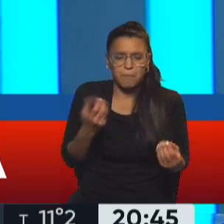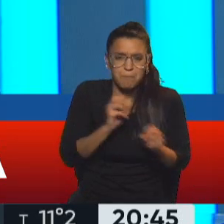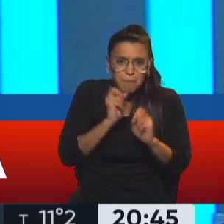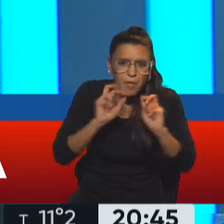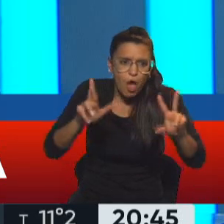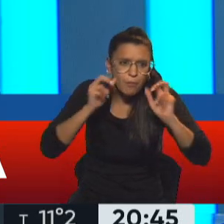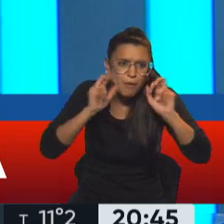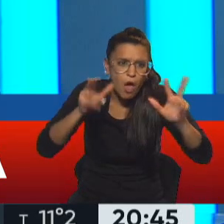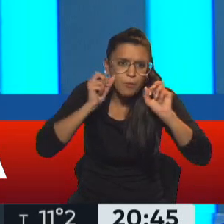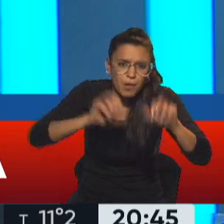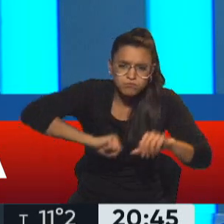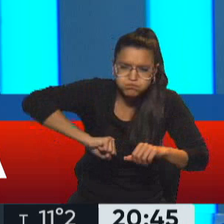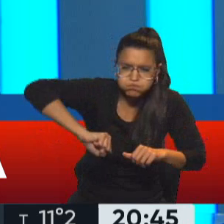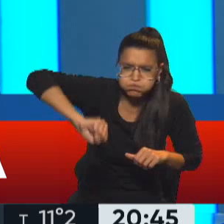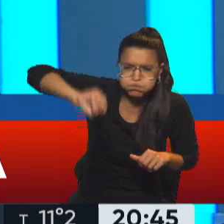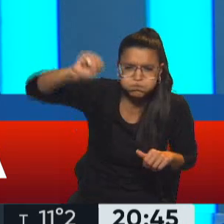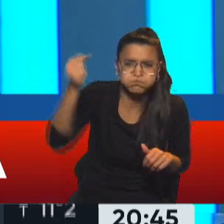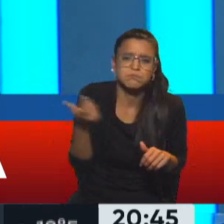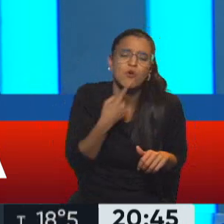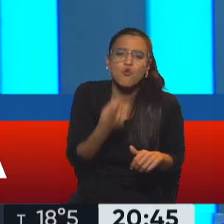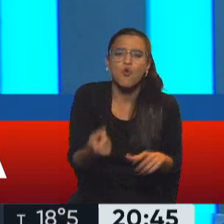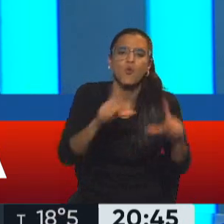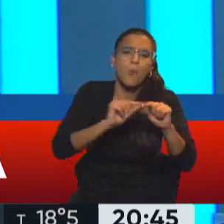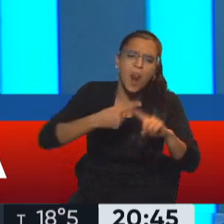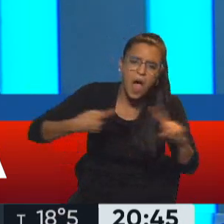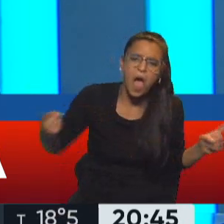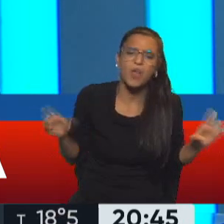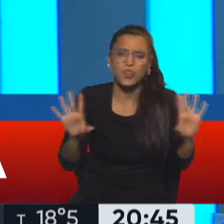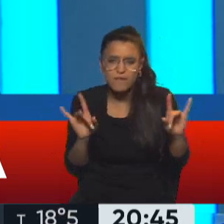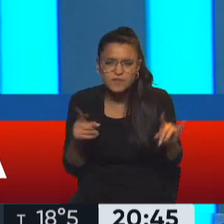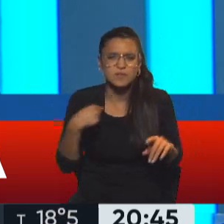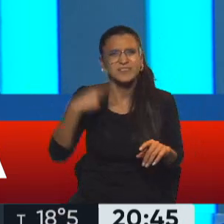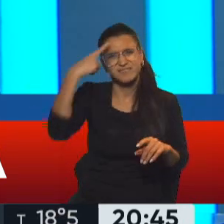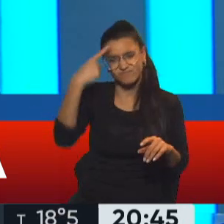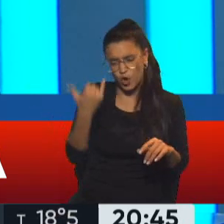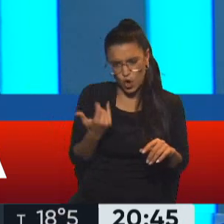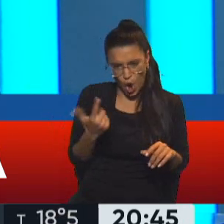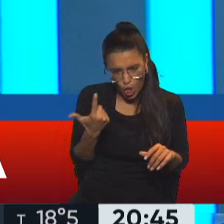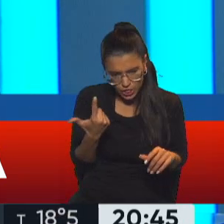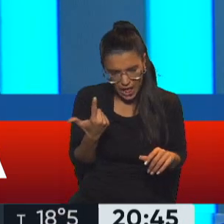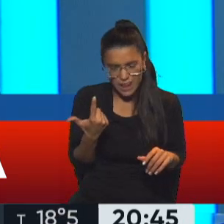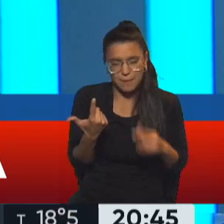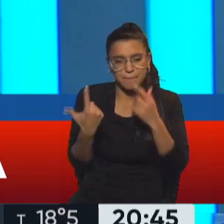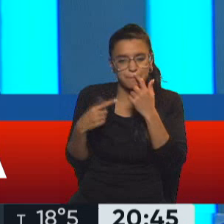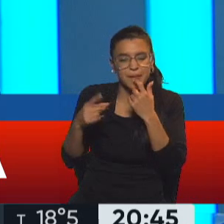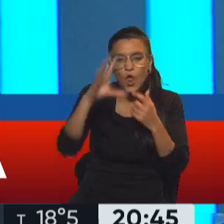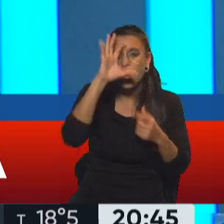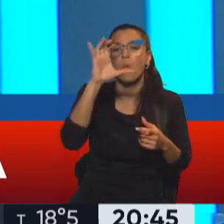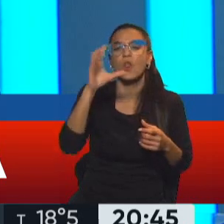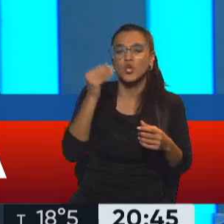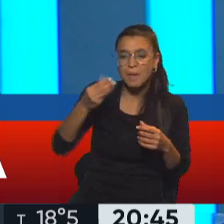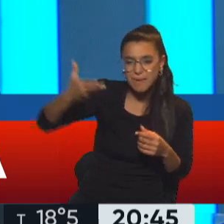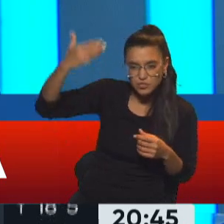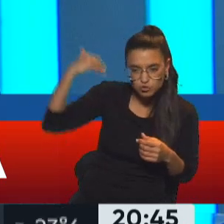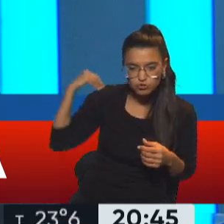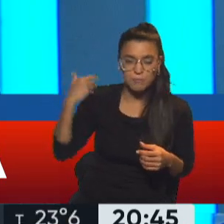la inflación. Digo, no hace falta, por eso te digo, hay números que por ahí son muy largos, son muy difíciles, uno no los tiene en la cabeza. Pero si vos tenés tu recuerdo, ¿qué pasó? Digo,